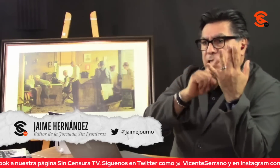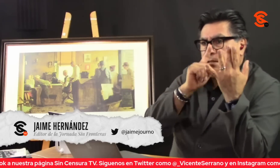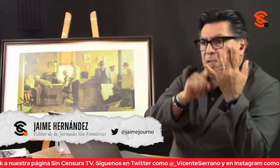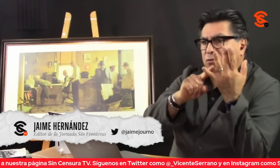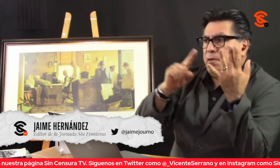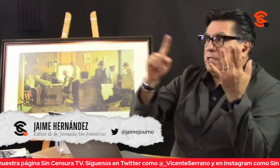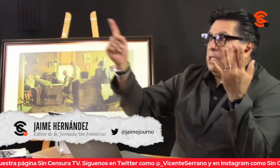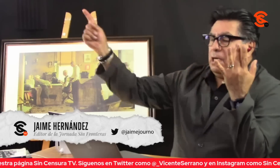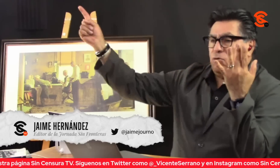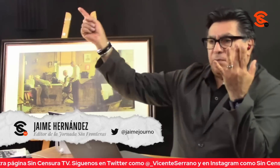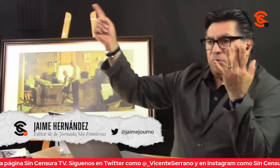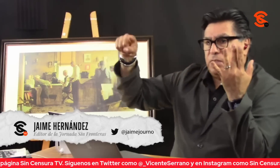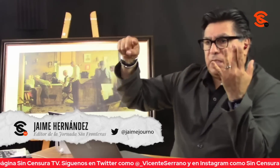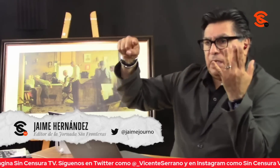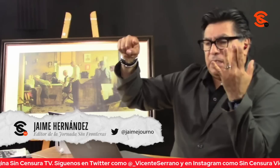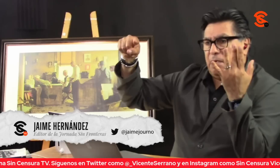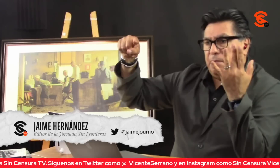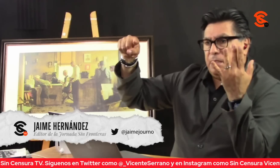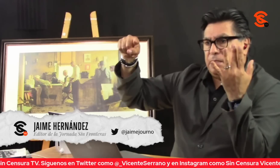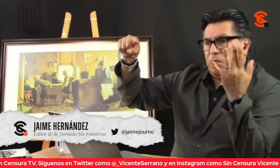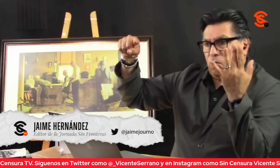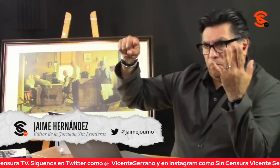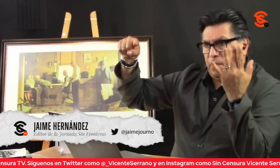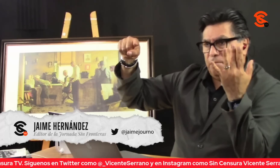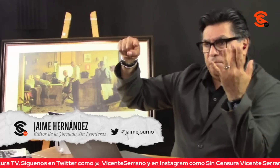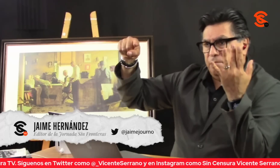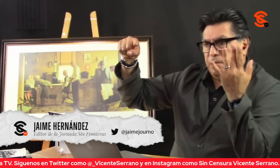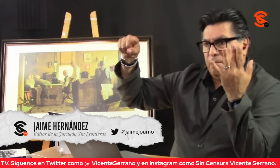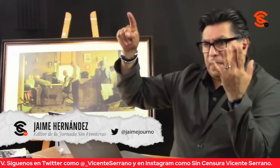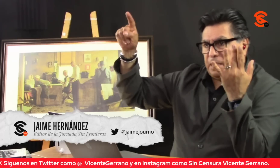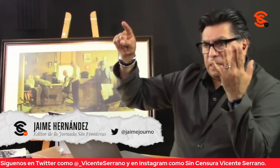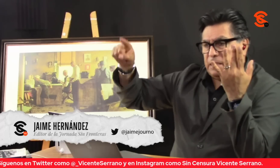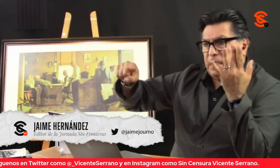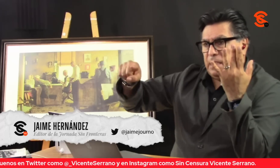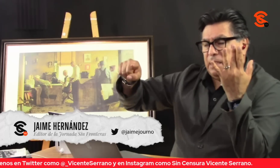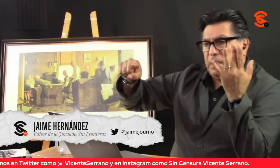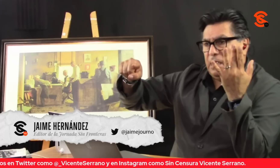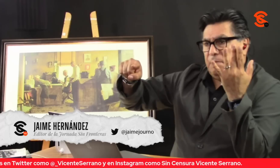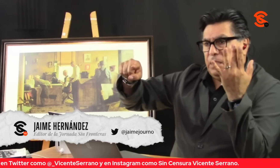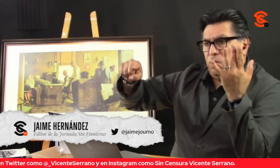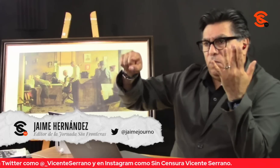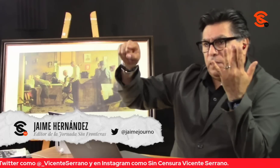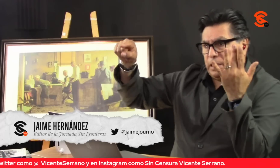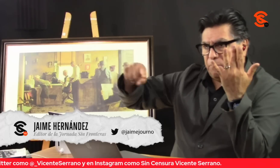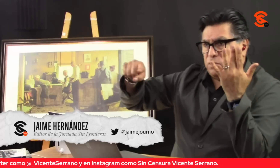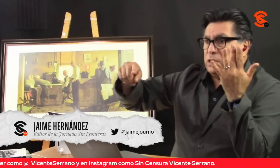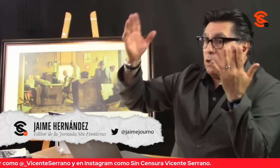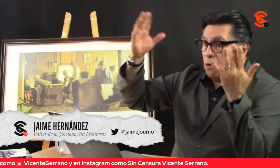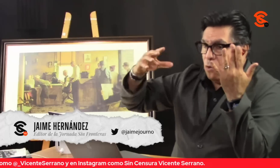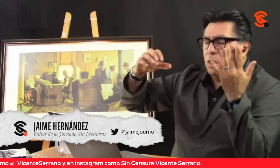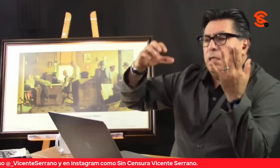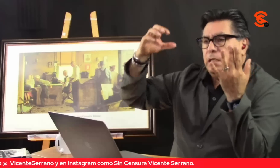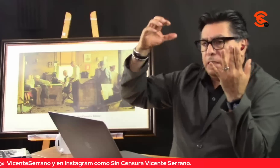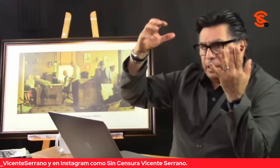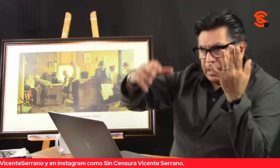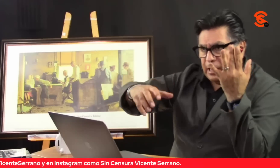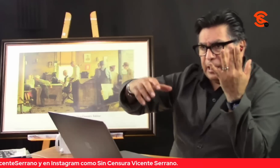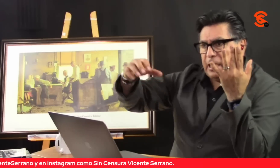le diera semáforo verde a los aviones que llegaban desde Colombia para aterrizar en México, repostar